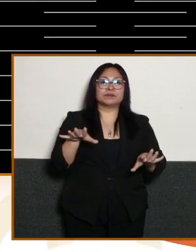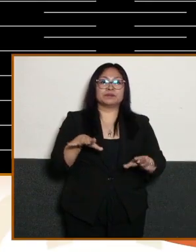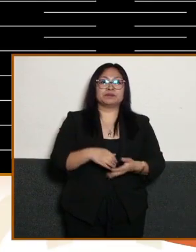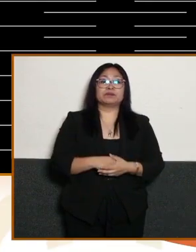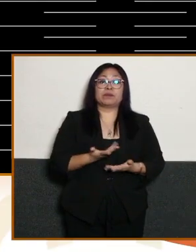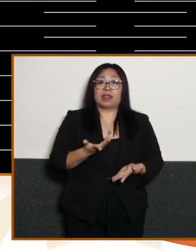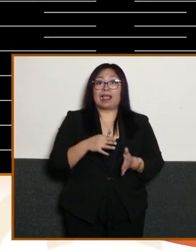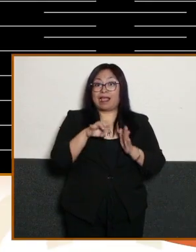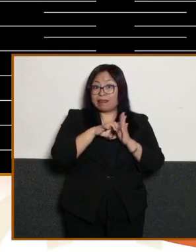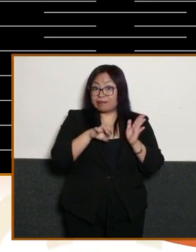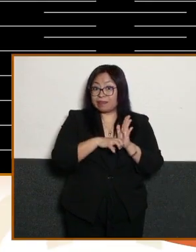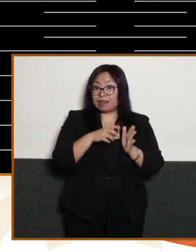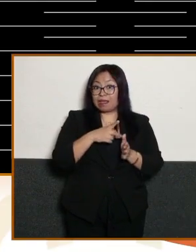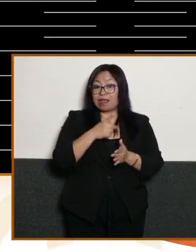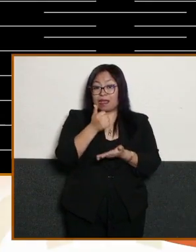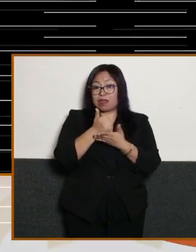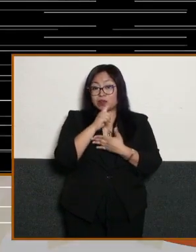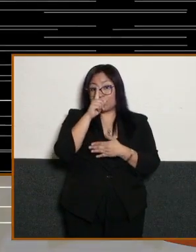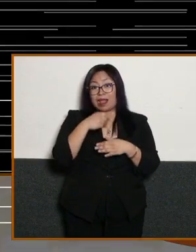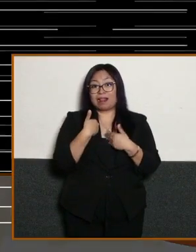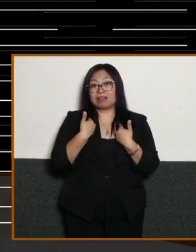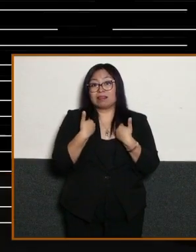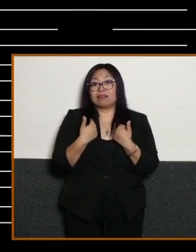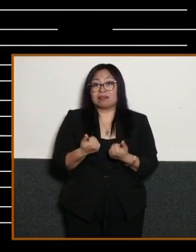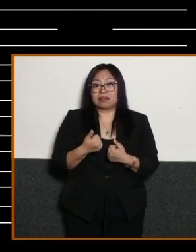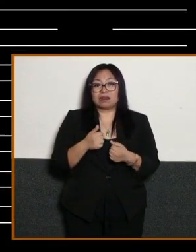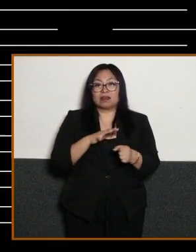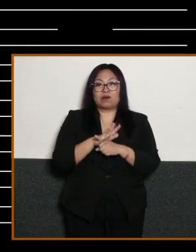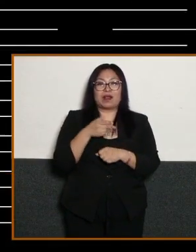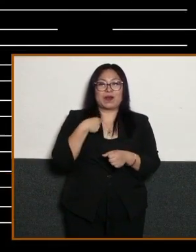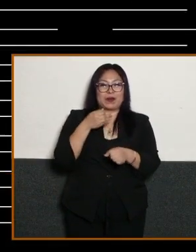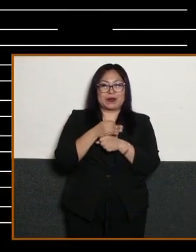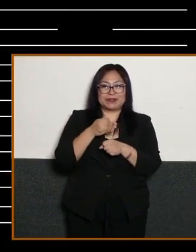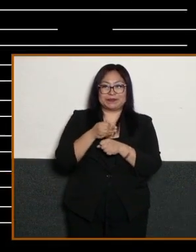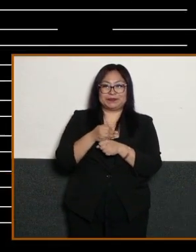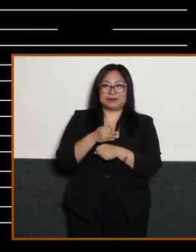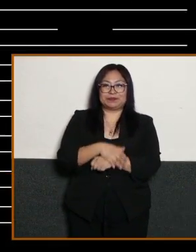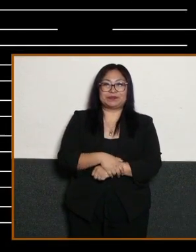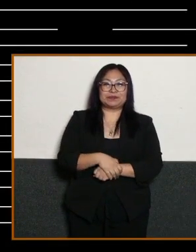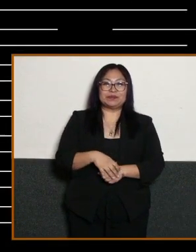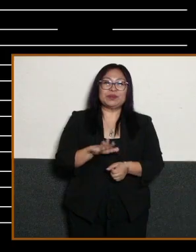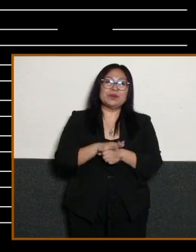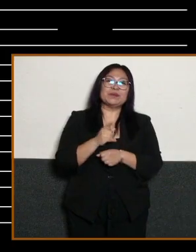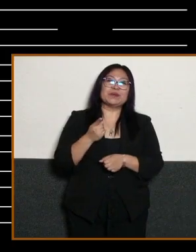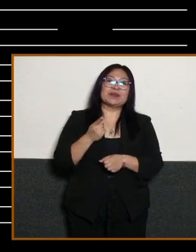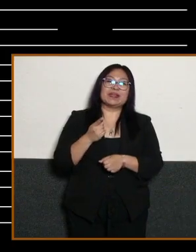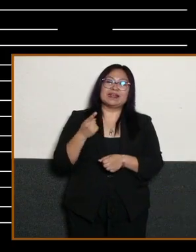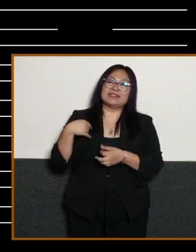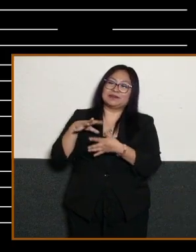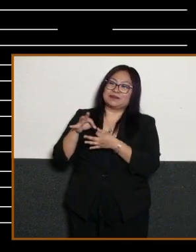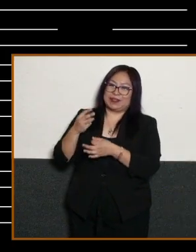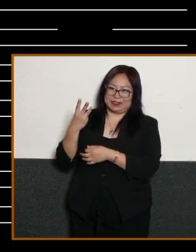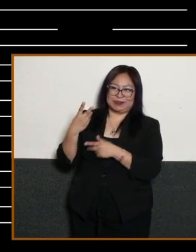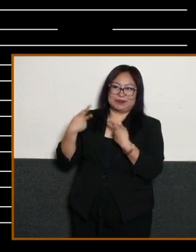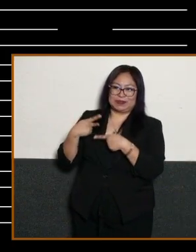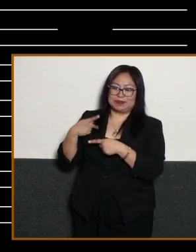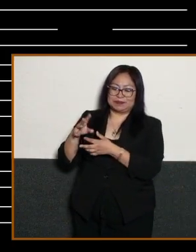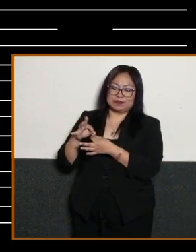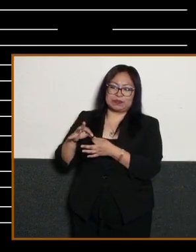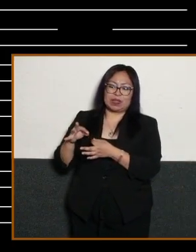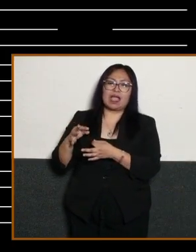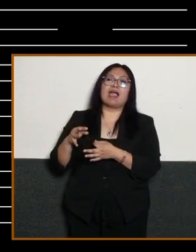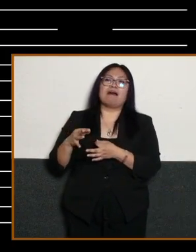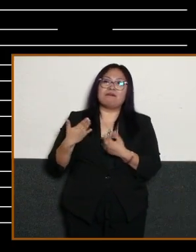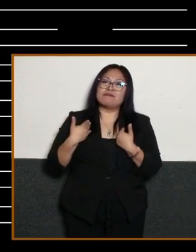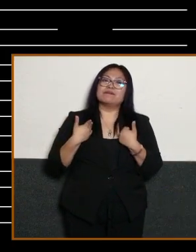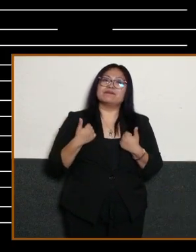Entonces, la ética nos ayuda a entender justo lo que hablaba este panel, que me encantó el final, porque hablaban de cómo debemos en